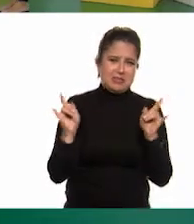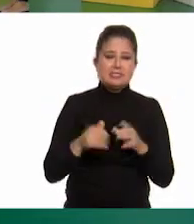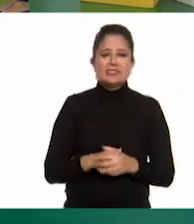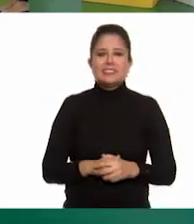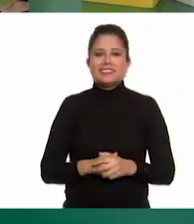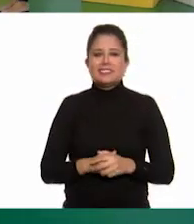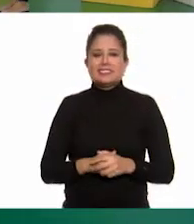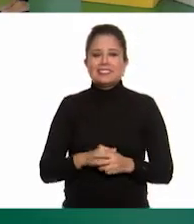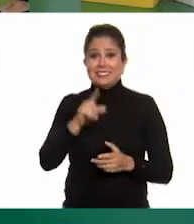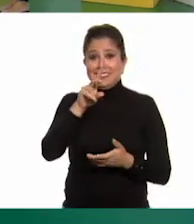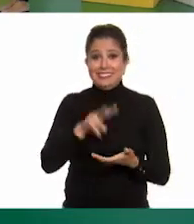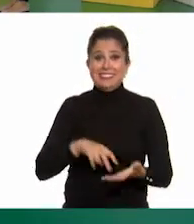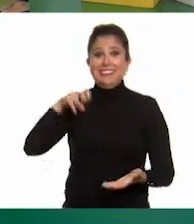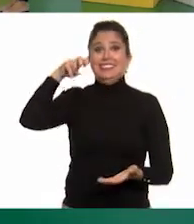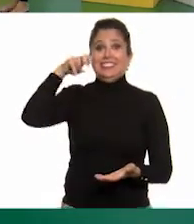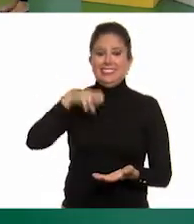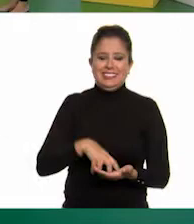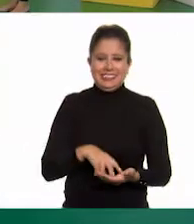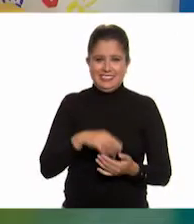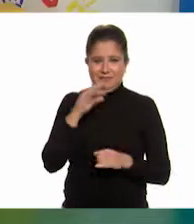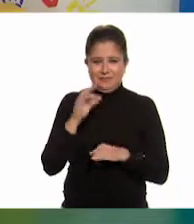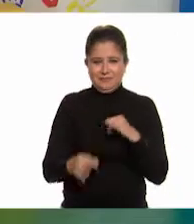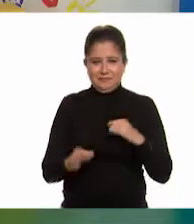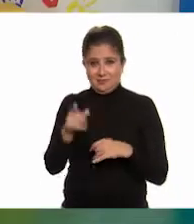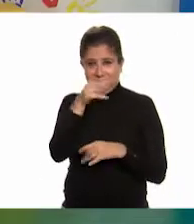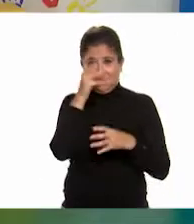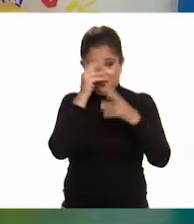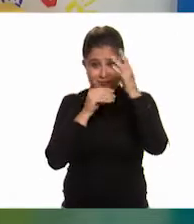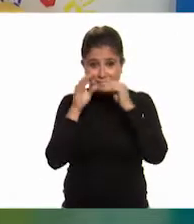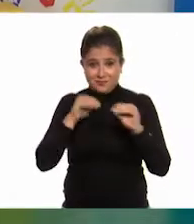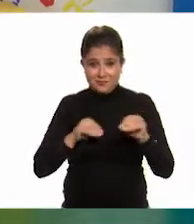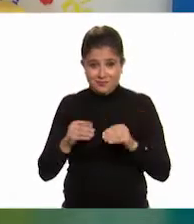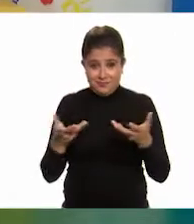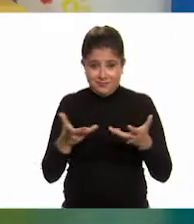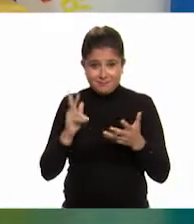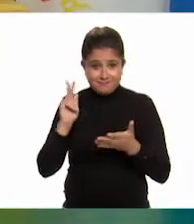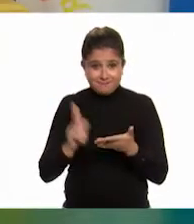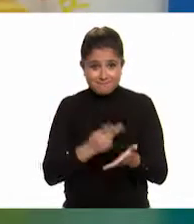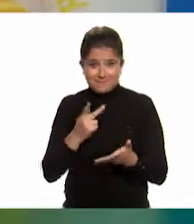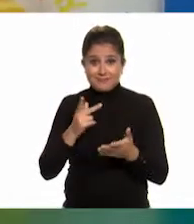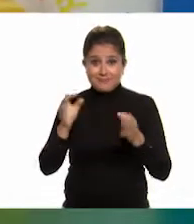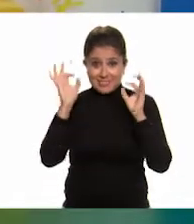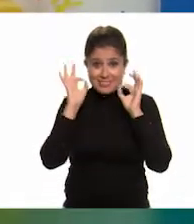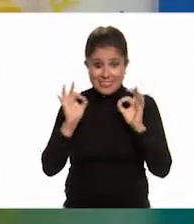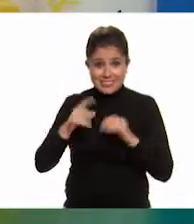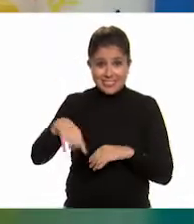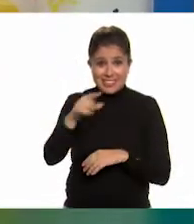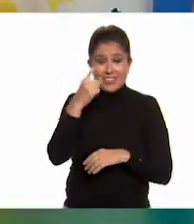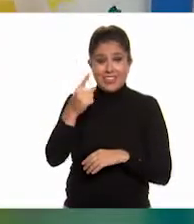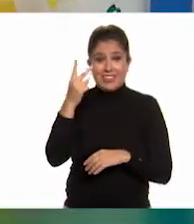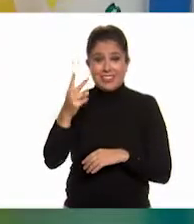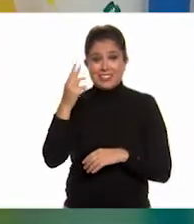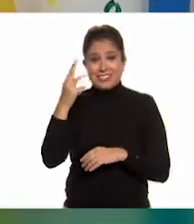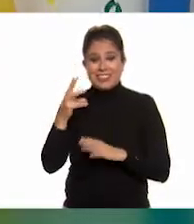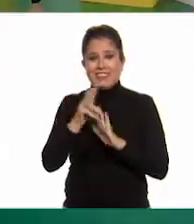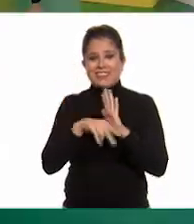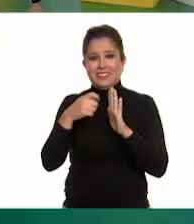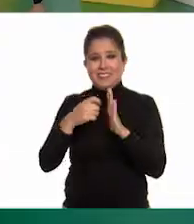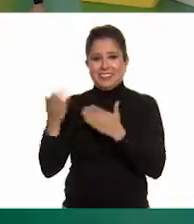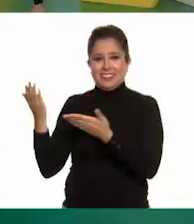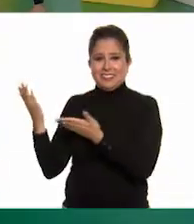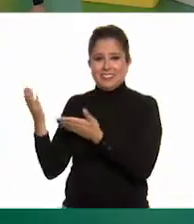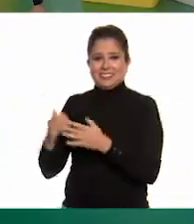Y vamos a brincar. ¿Qué les parece? ¿Se aprendieron los movimientos? ¡Sí! ¿Hacemos otra vez? Sí. ¿Listos? Una, dos, tres.